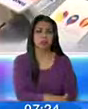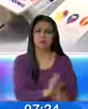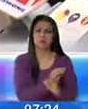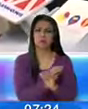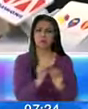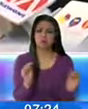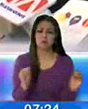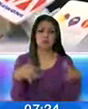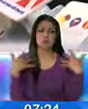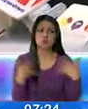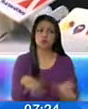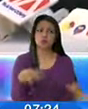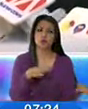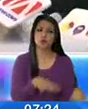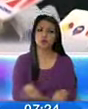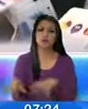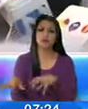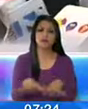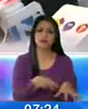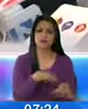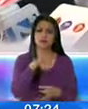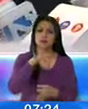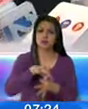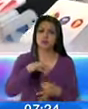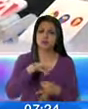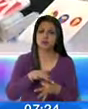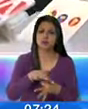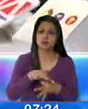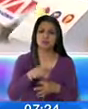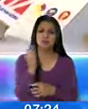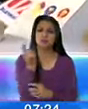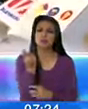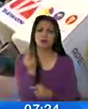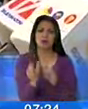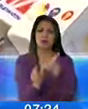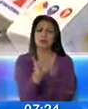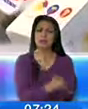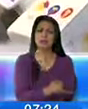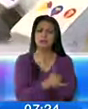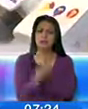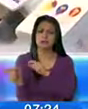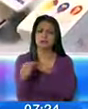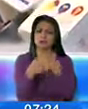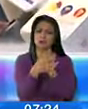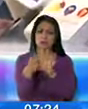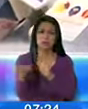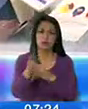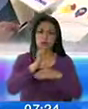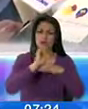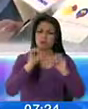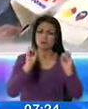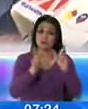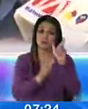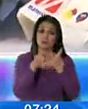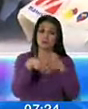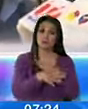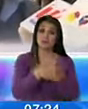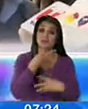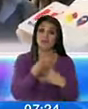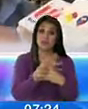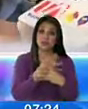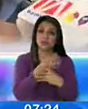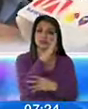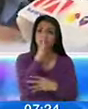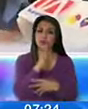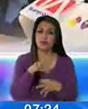Una acción electoral que pocos países en el continente realizan. las personas privadas de libertad,